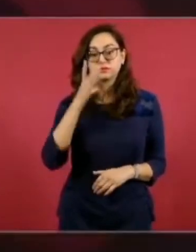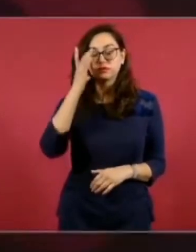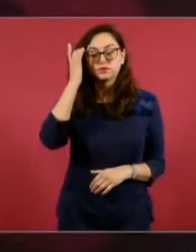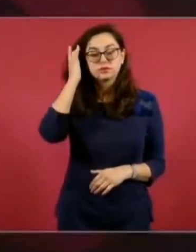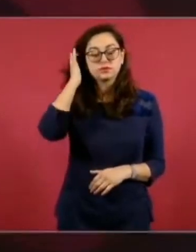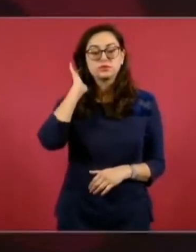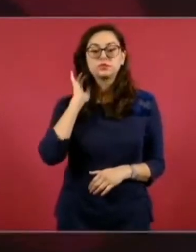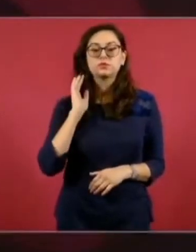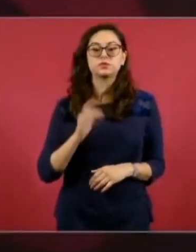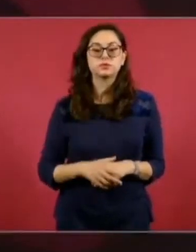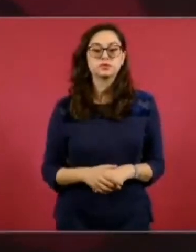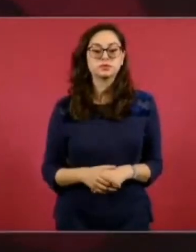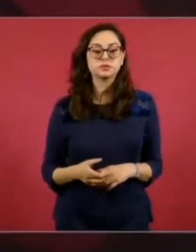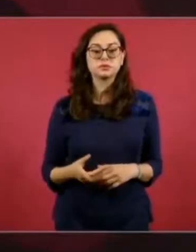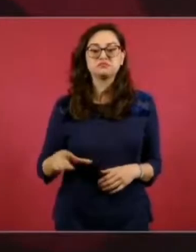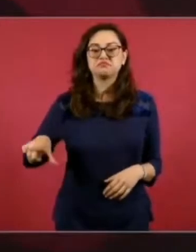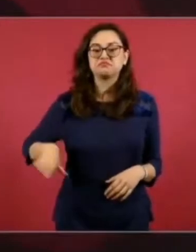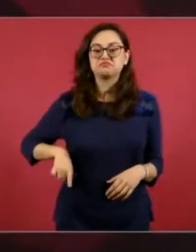las instituciones